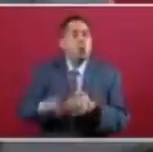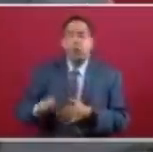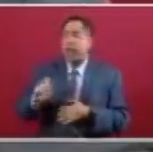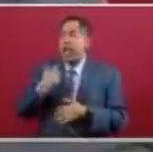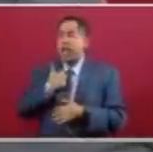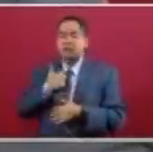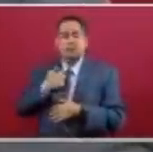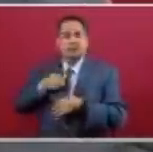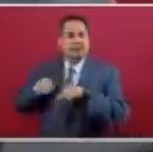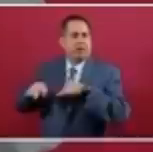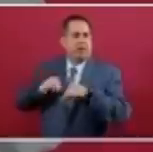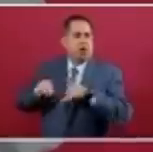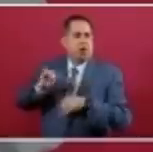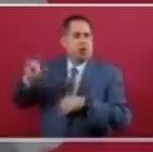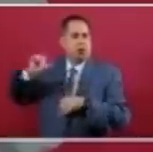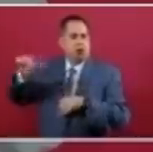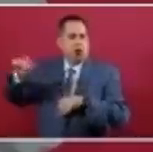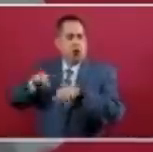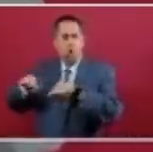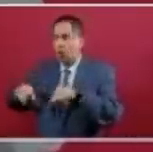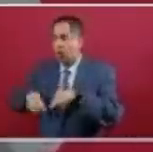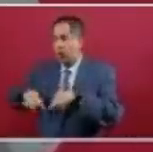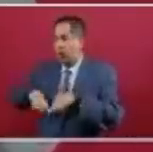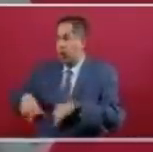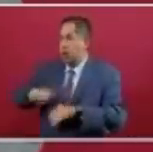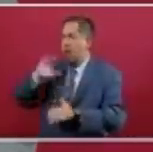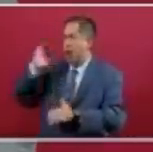tener trabajo en empresas